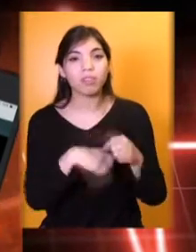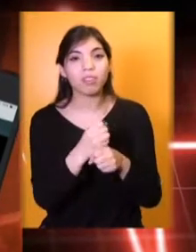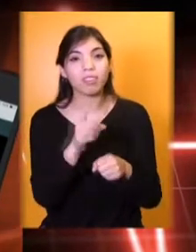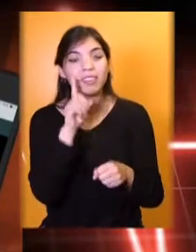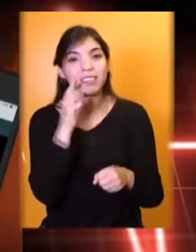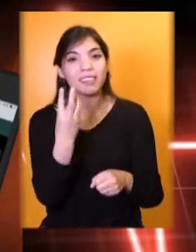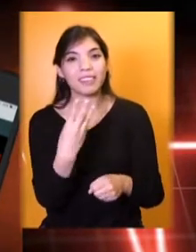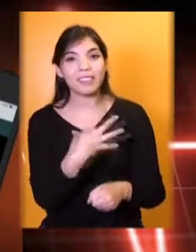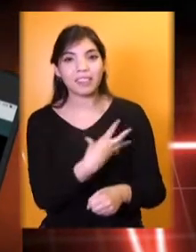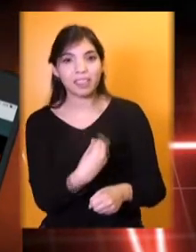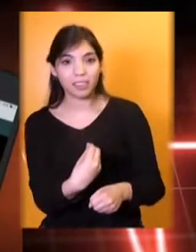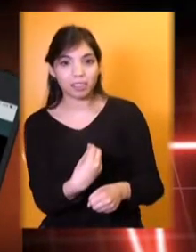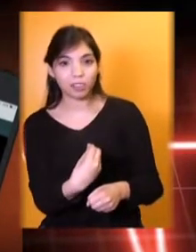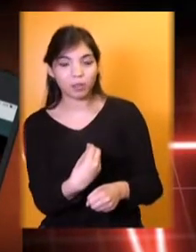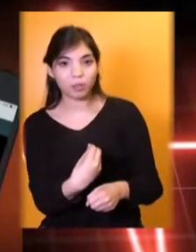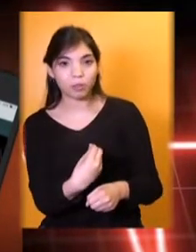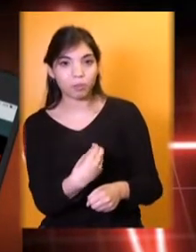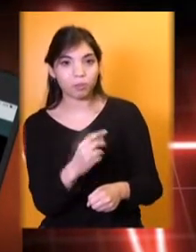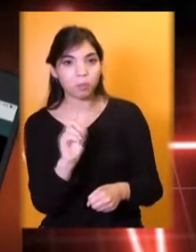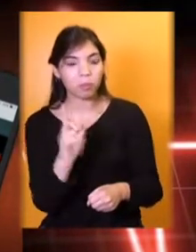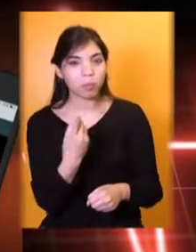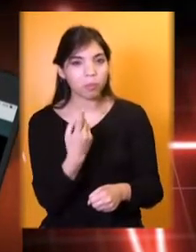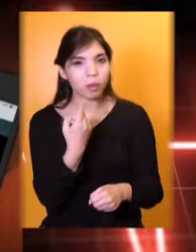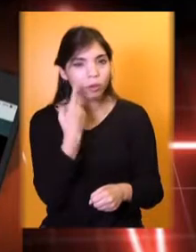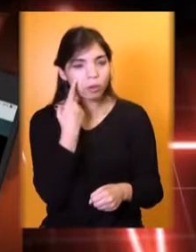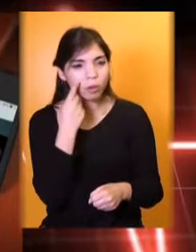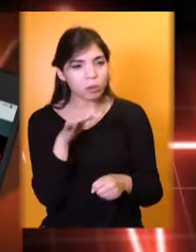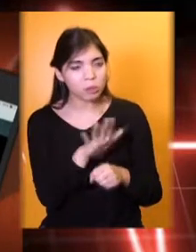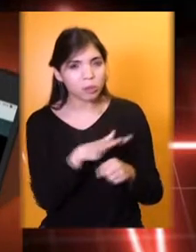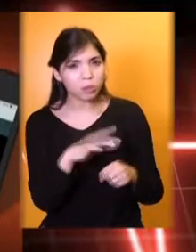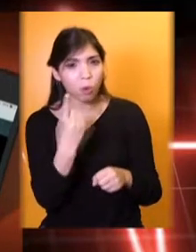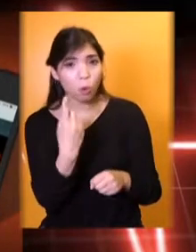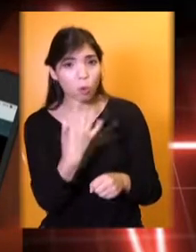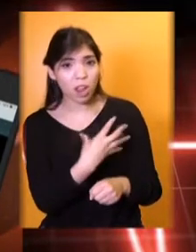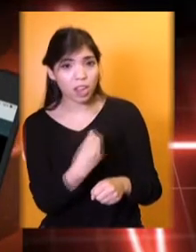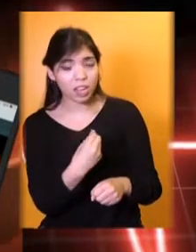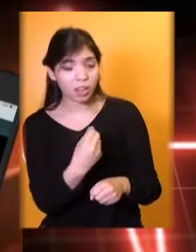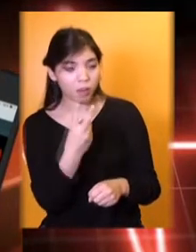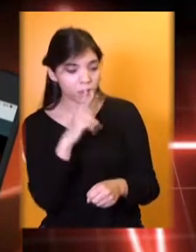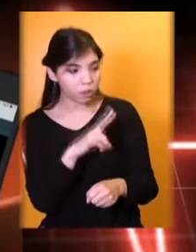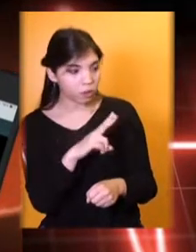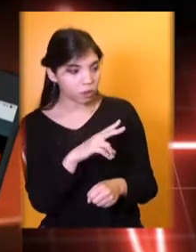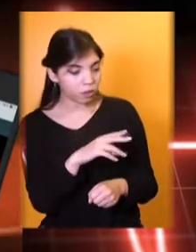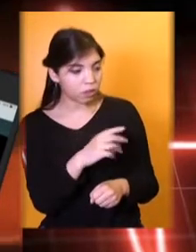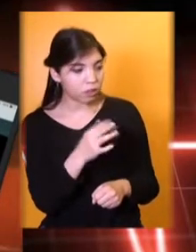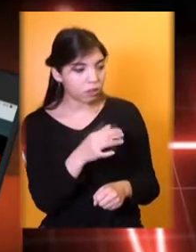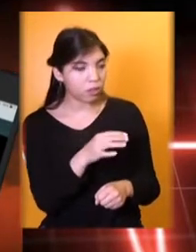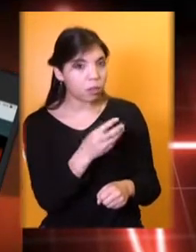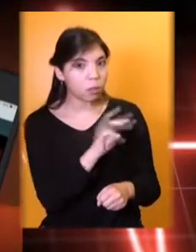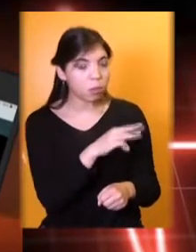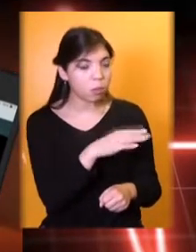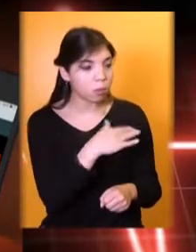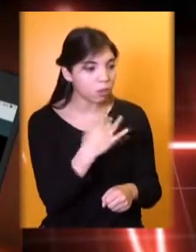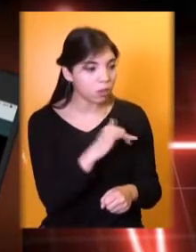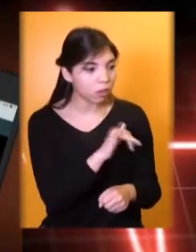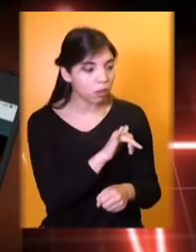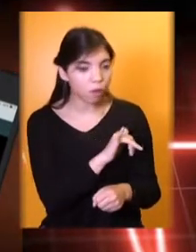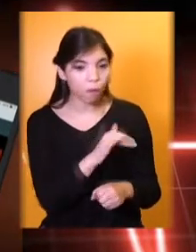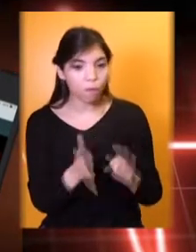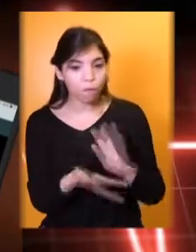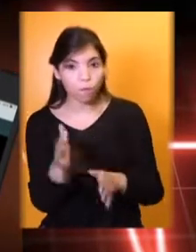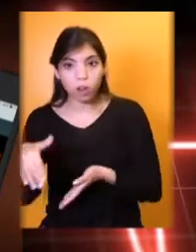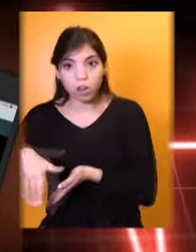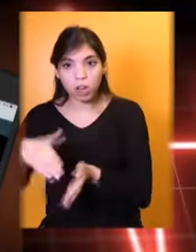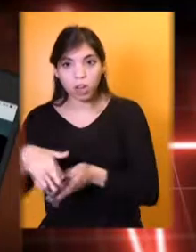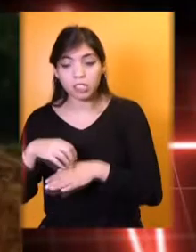3 hijos. En primera instancia se informó que una de las hijas había tomado conocimiento de este hecho y había salido a la calle a pedir